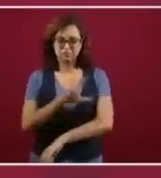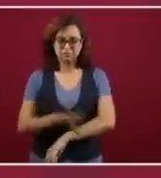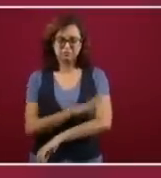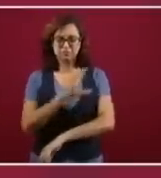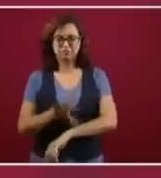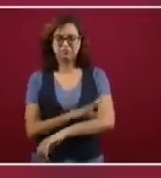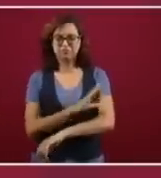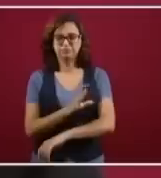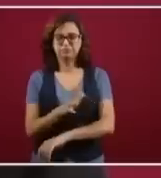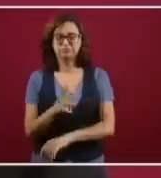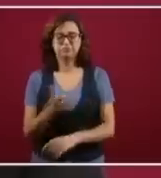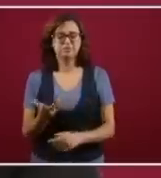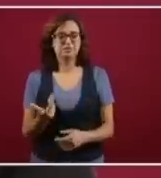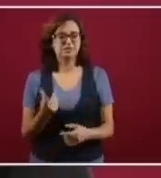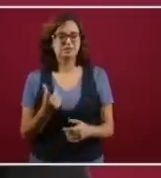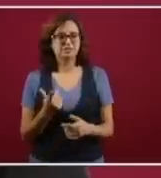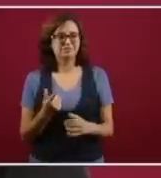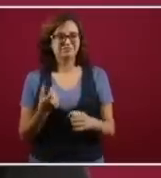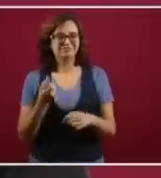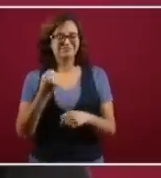energético de la Secretaría de Energía.